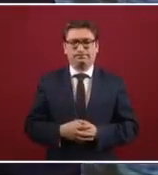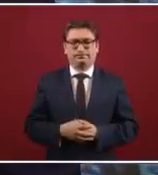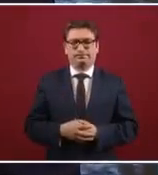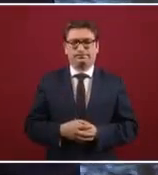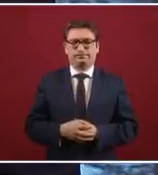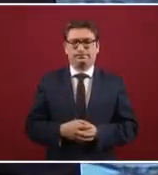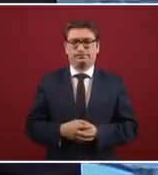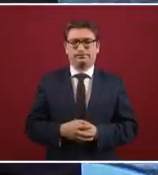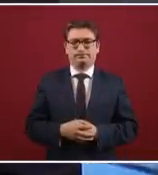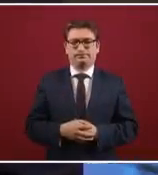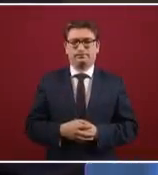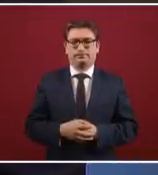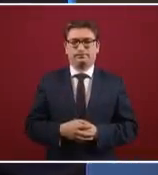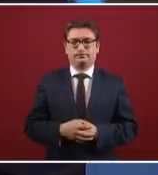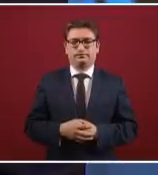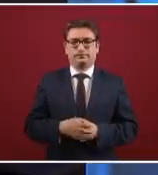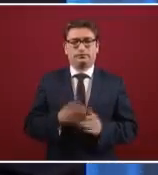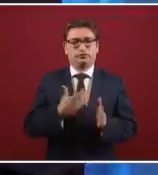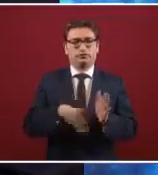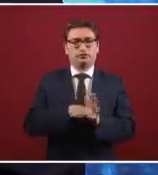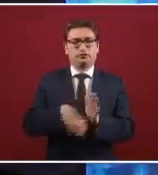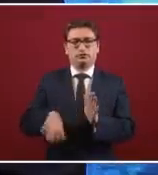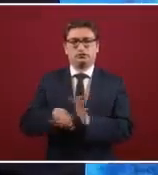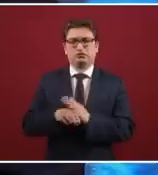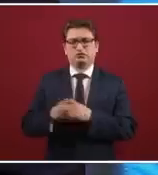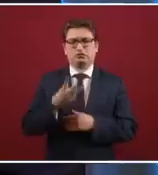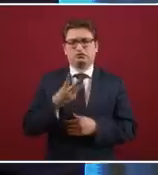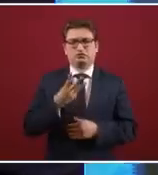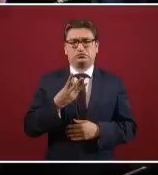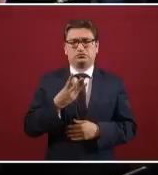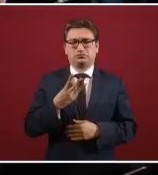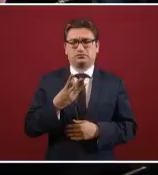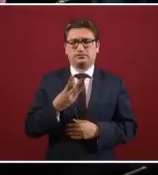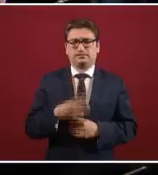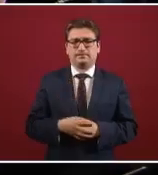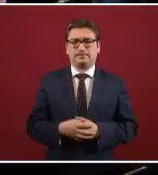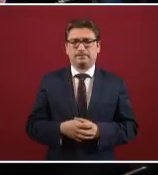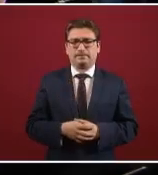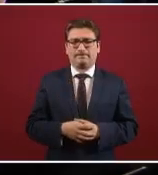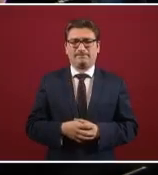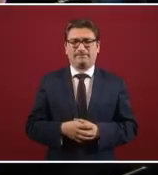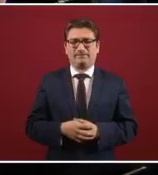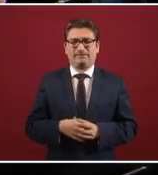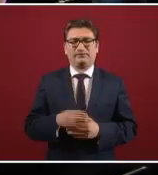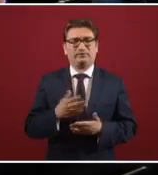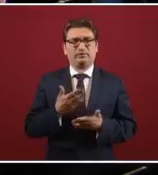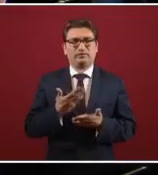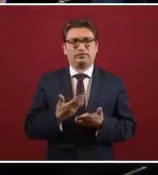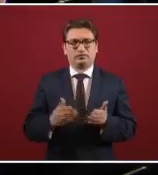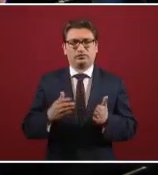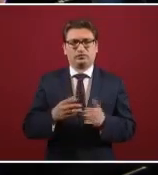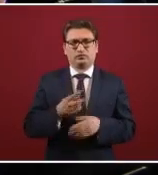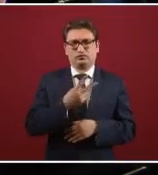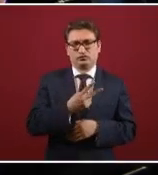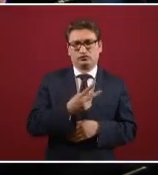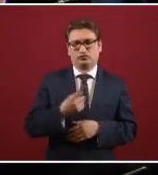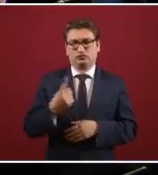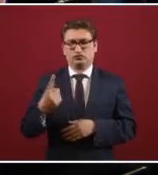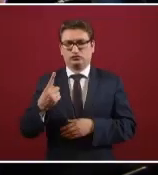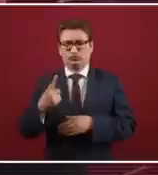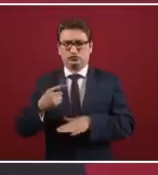son tres recamaras que son ahora van a ser dos y un estudio